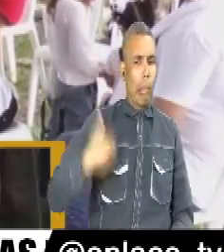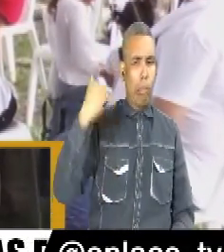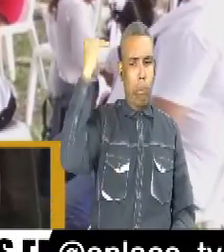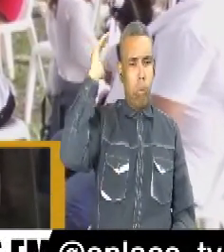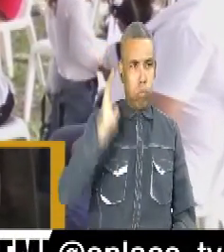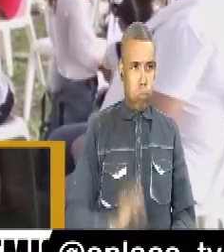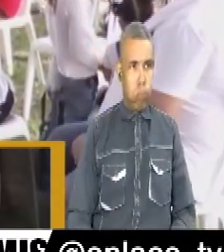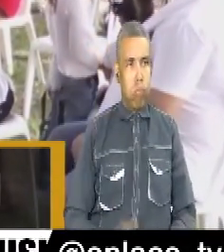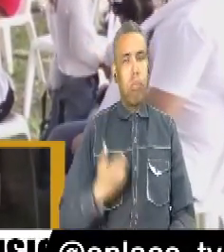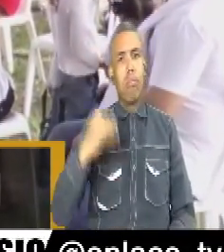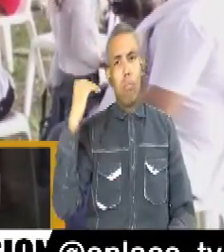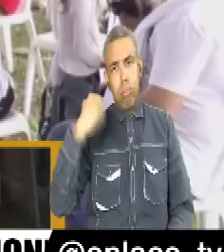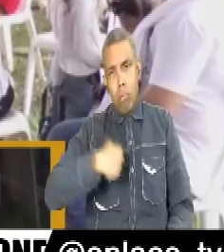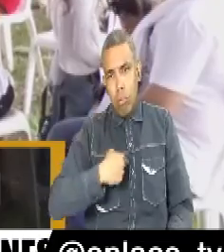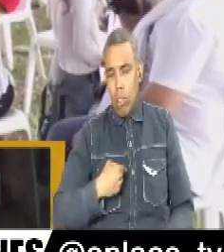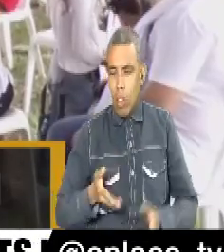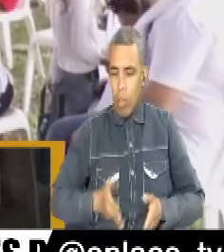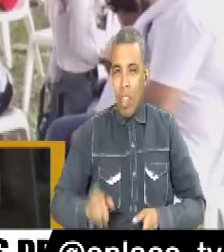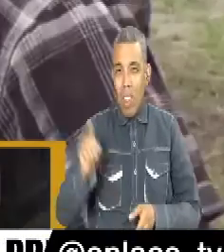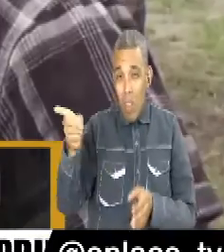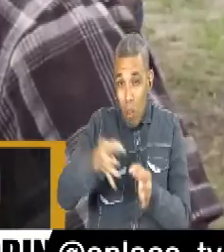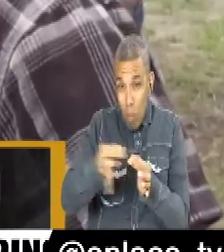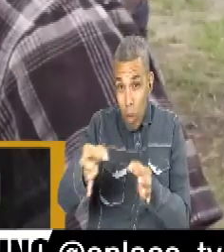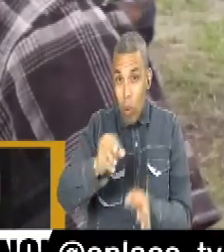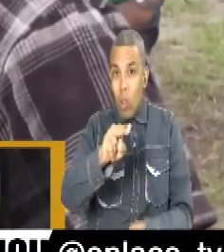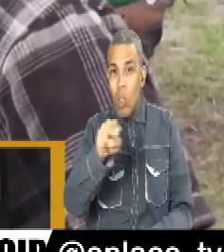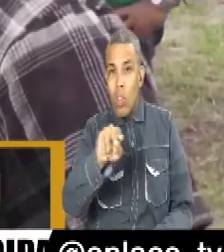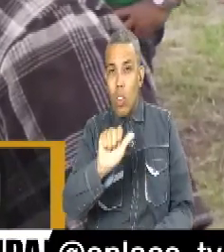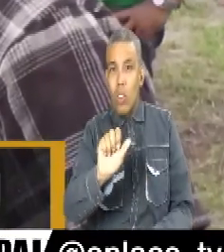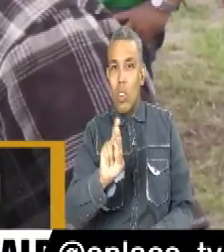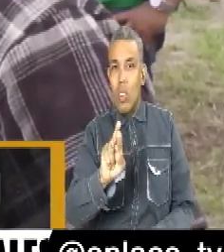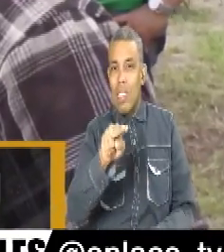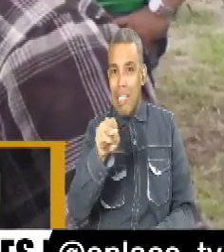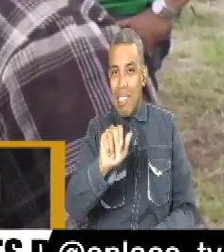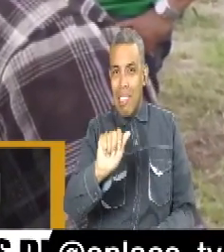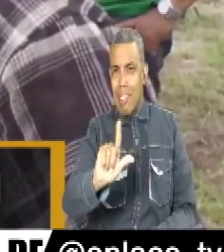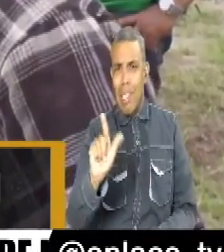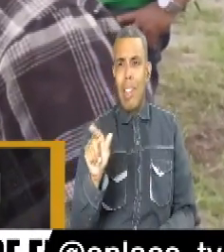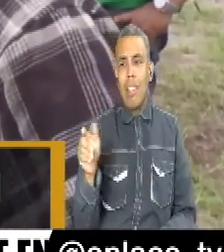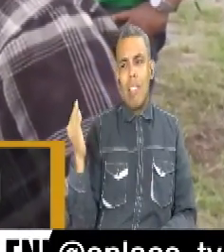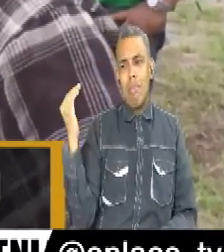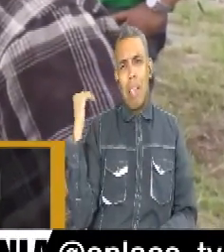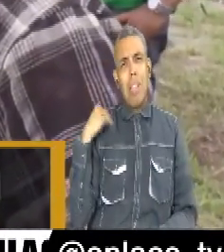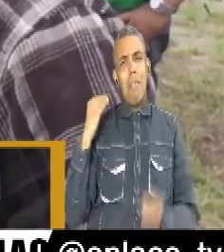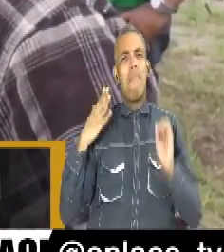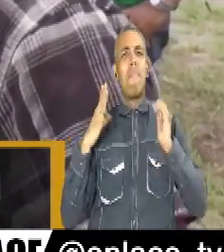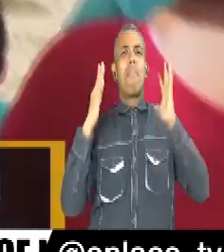años, yo soy nacido y criado ahí en Zarzal 40, y hacía muchos años tuvimos eso, pero se nos había perdido